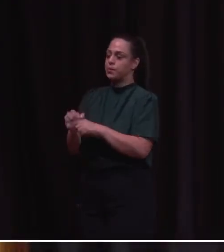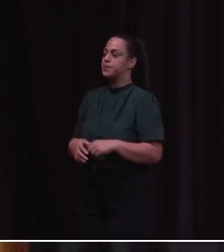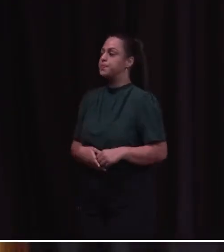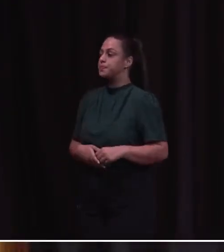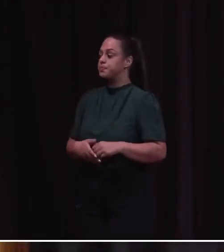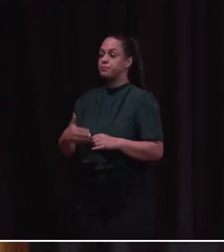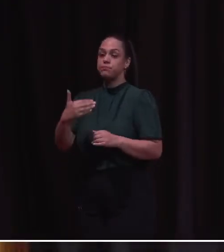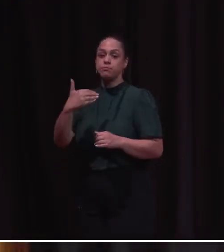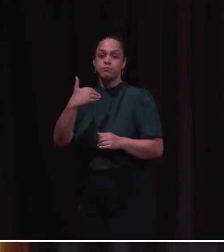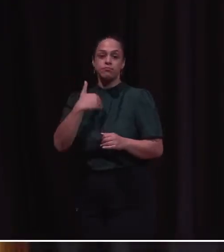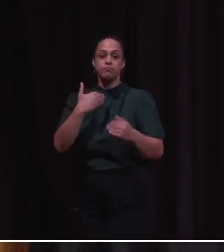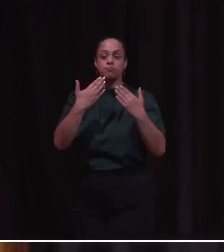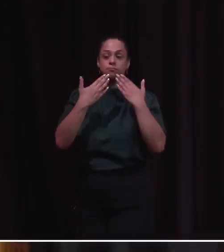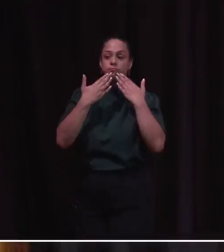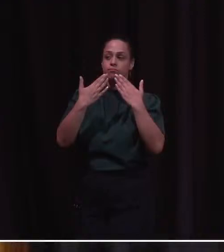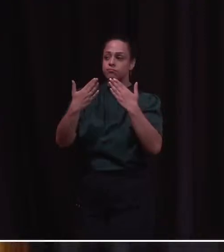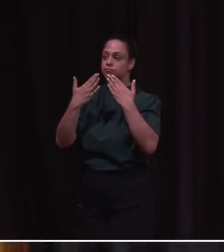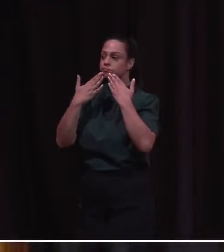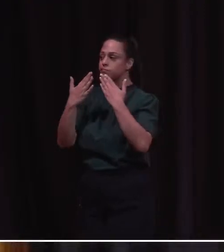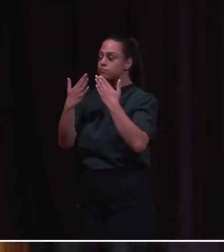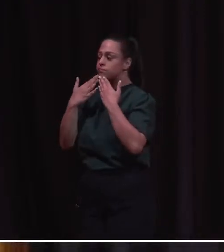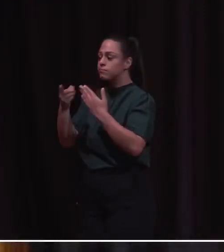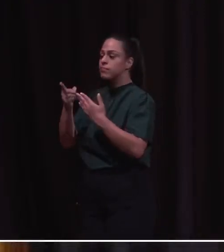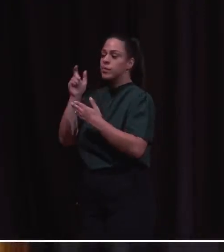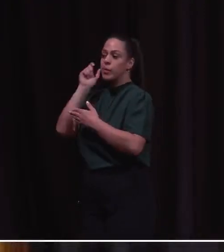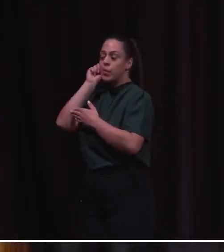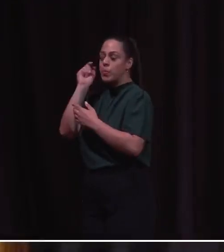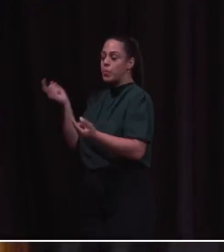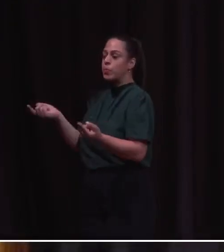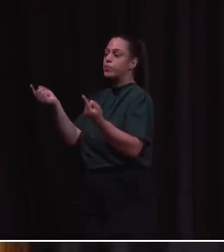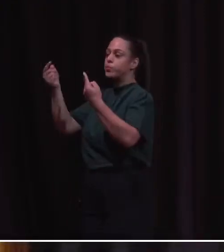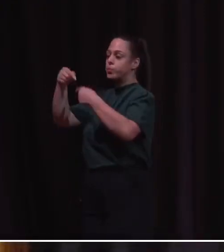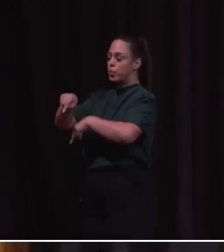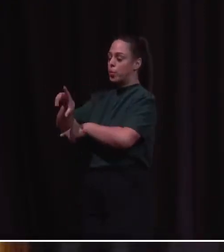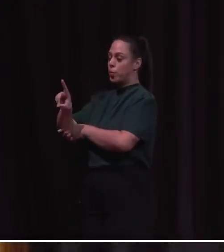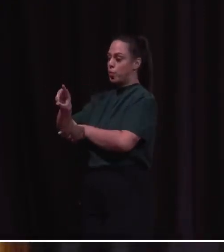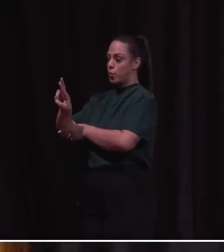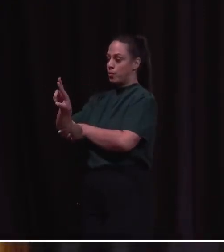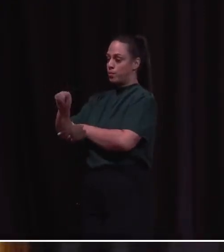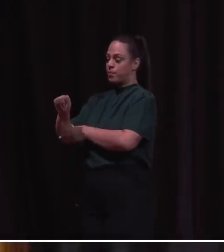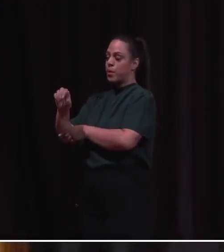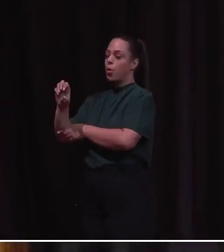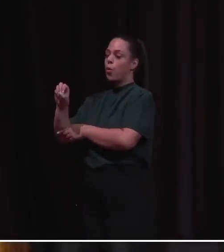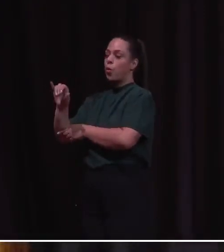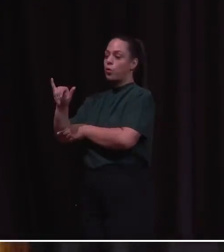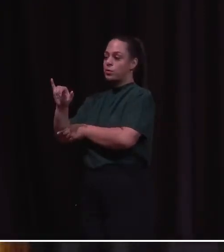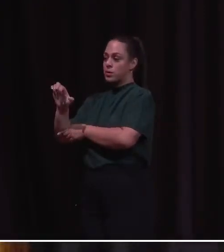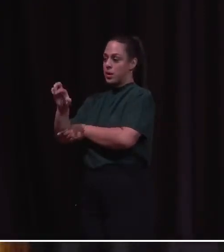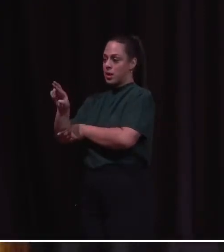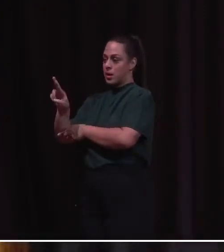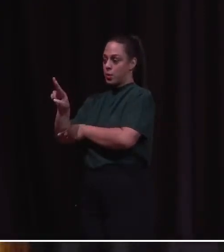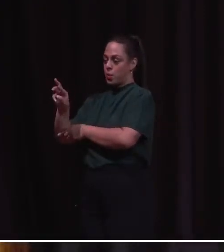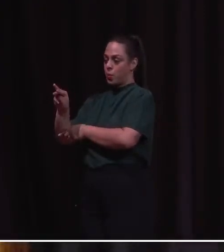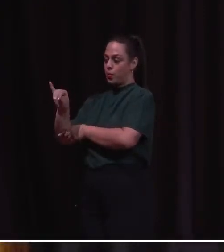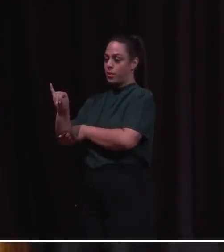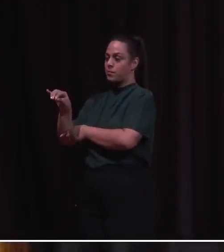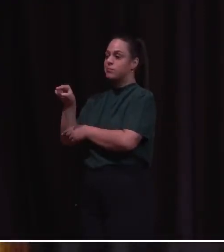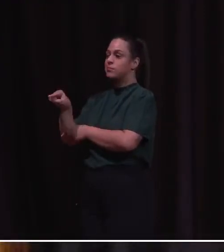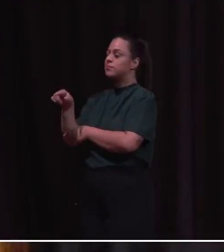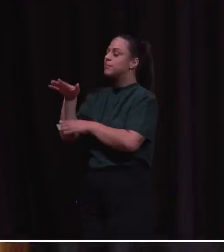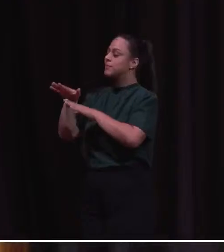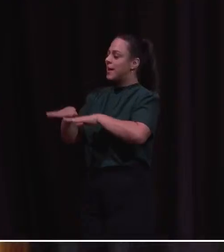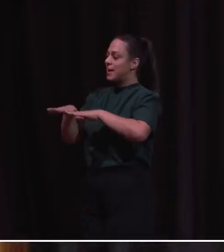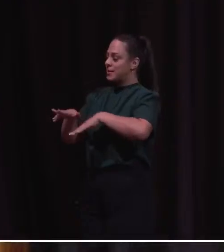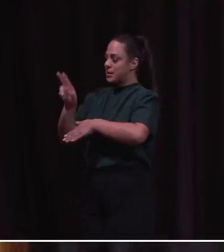Agradezco muchísimo la presencia de la doctora Oyèwùmí. Esta universidad le da la